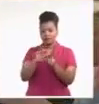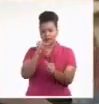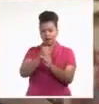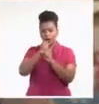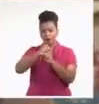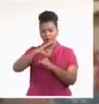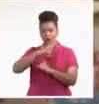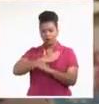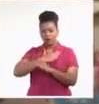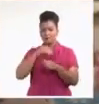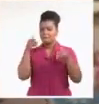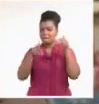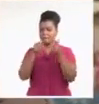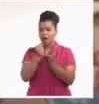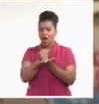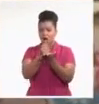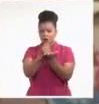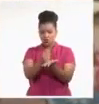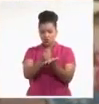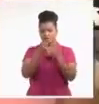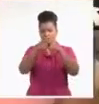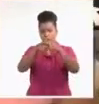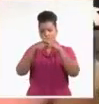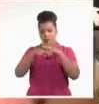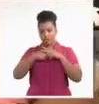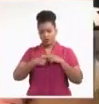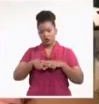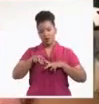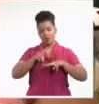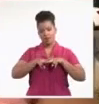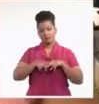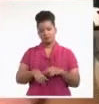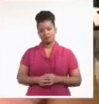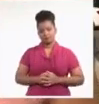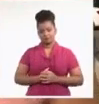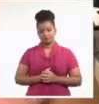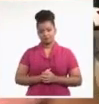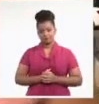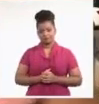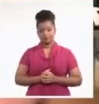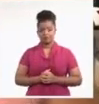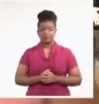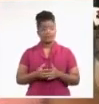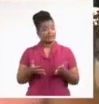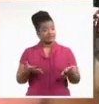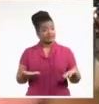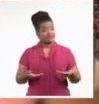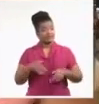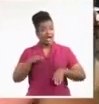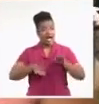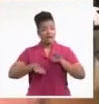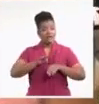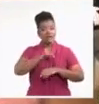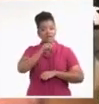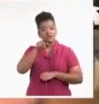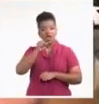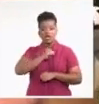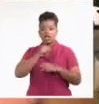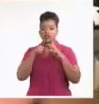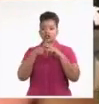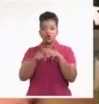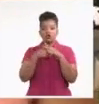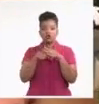propia estén participando en la recuperación de la ciudad. Sí, lo que sucede es que a veces las personas quieren las soluciones